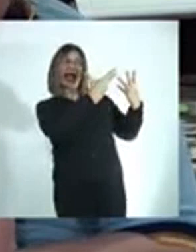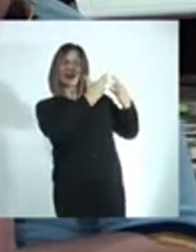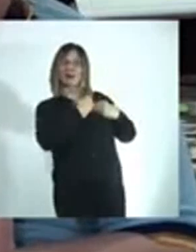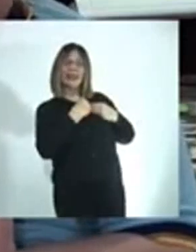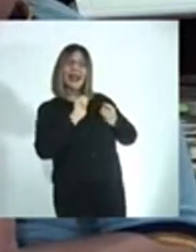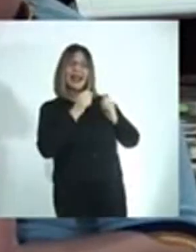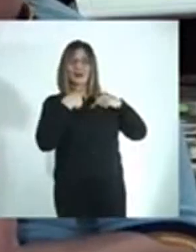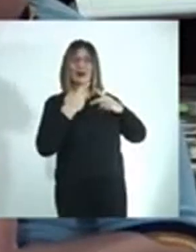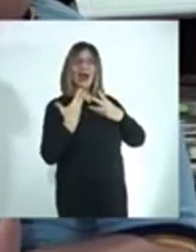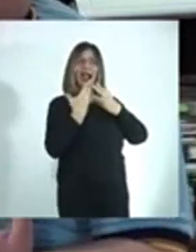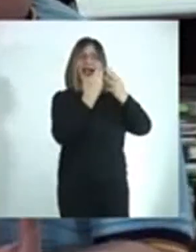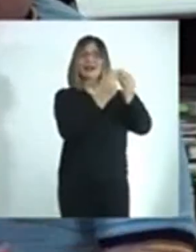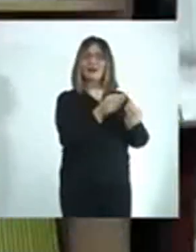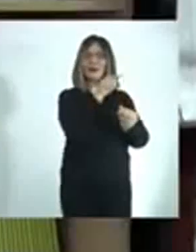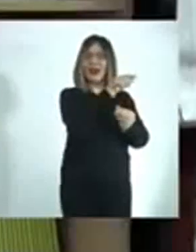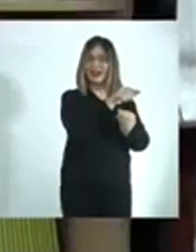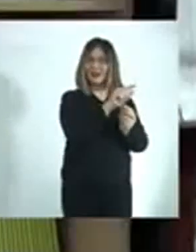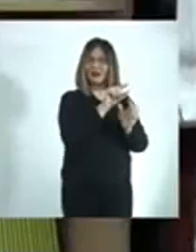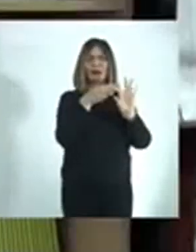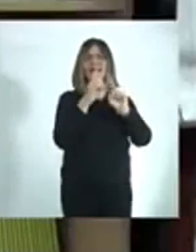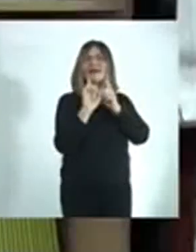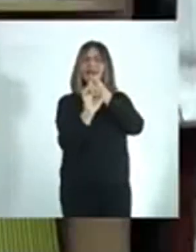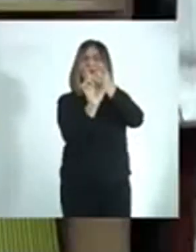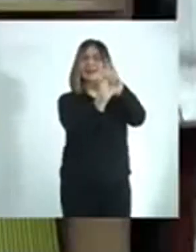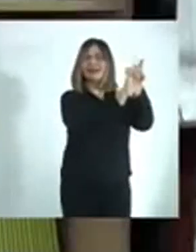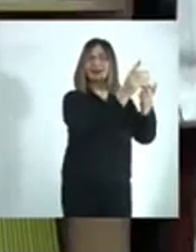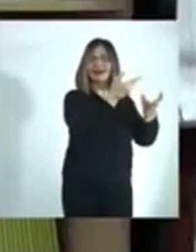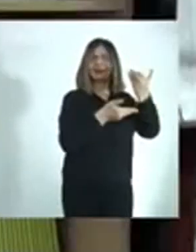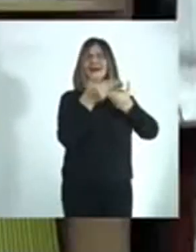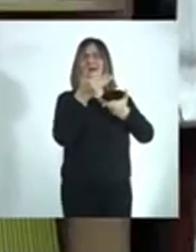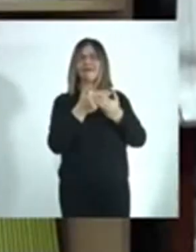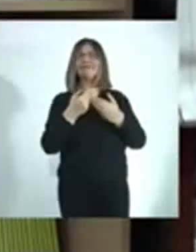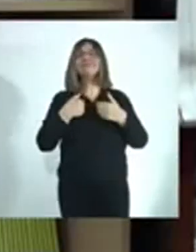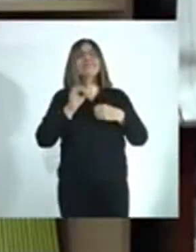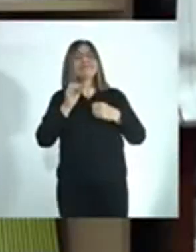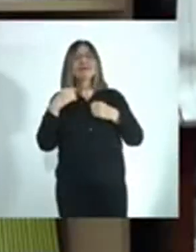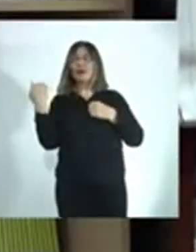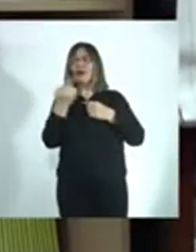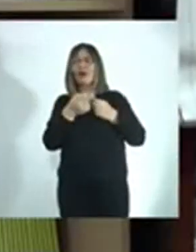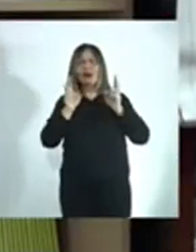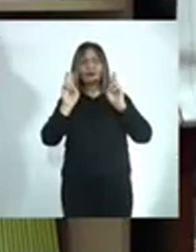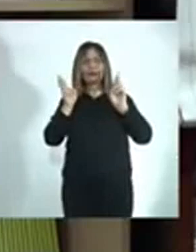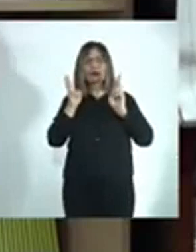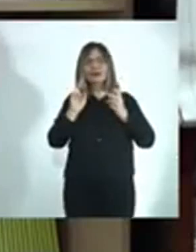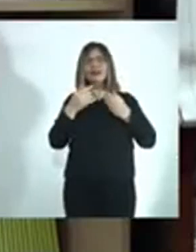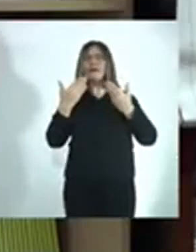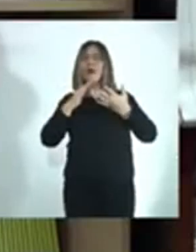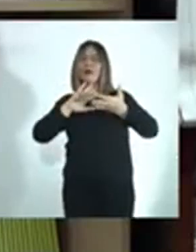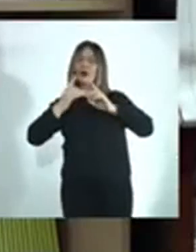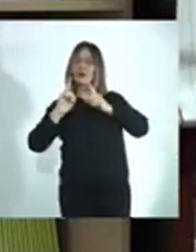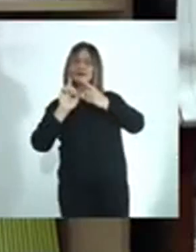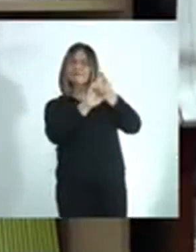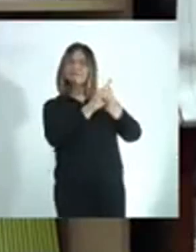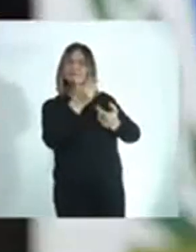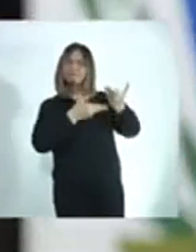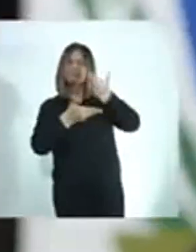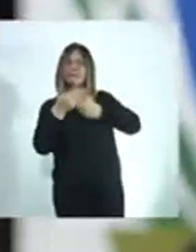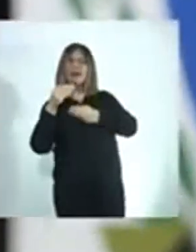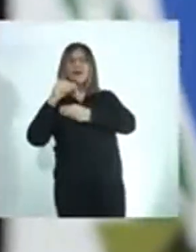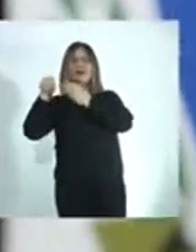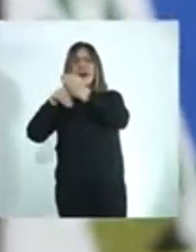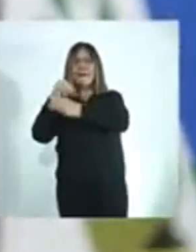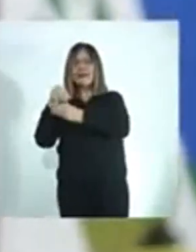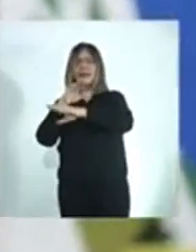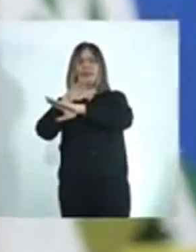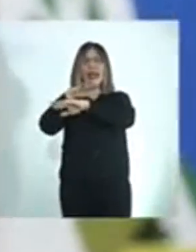la oportunidad de ayudar a ellos. Creo que a través de la educación nosotros podemos llegar a ser un nexo entre la familia y ese